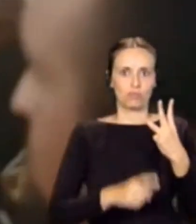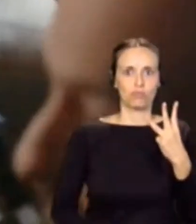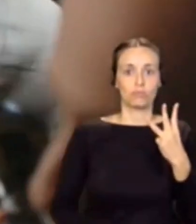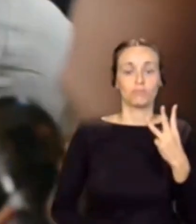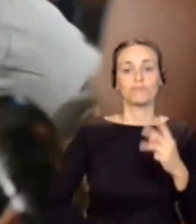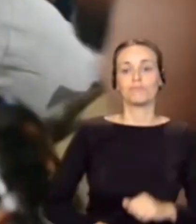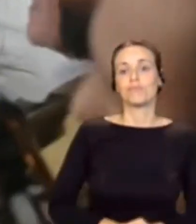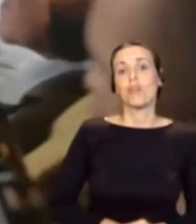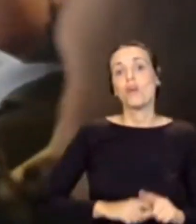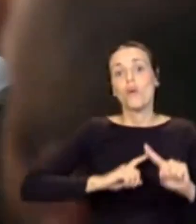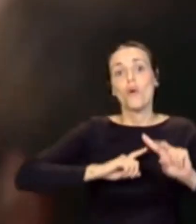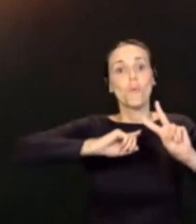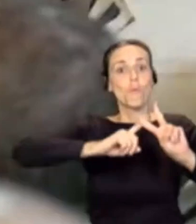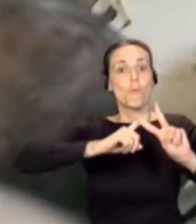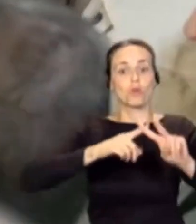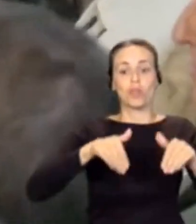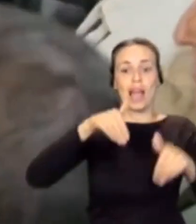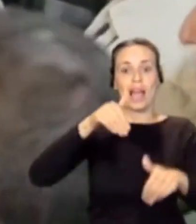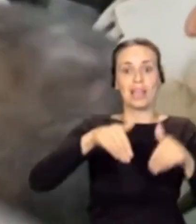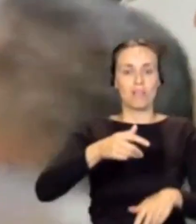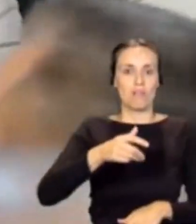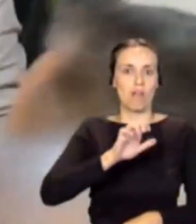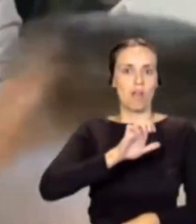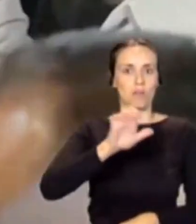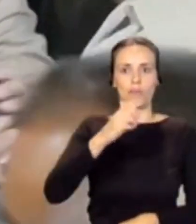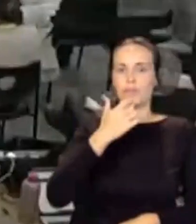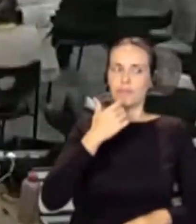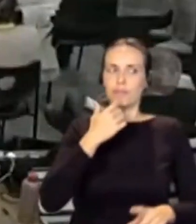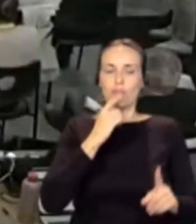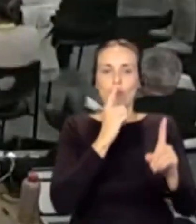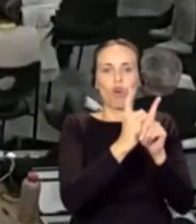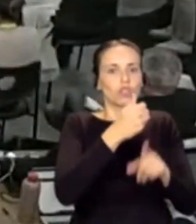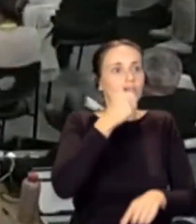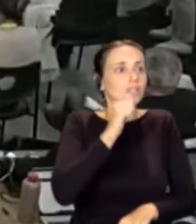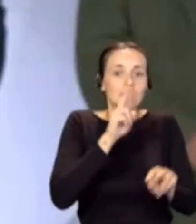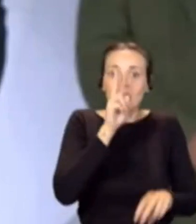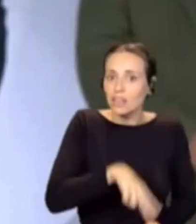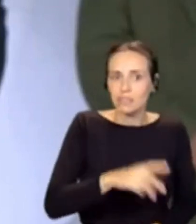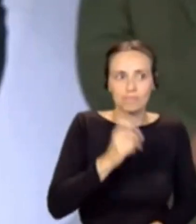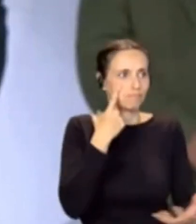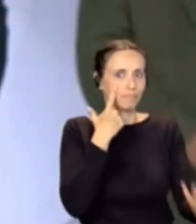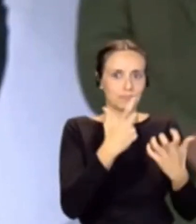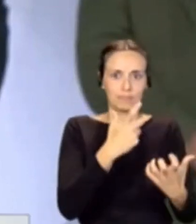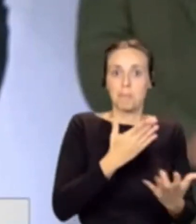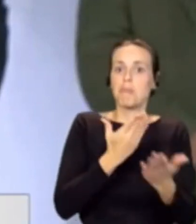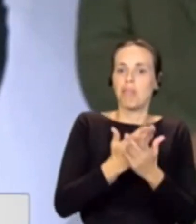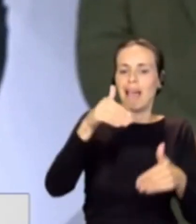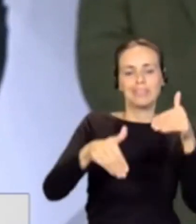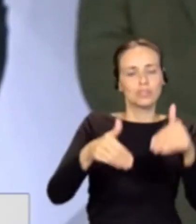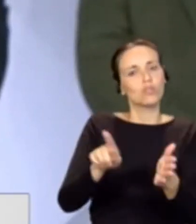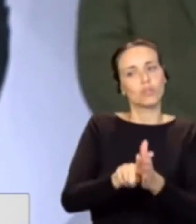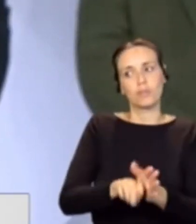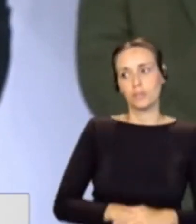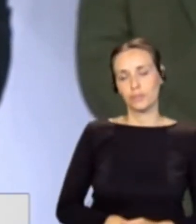Vox entiende estas elecciones europeas como un plebiscito al gobierno de Sánchez. Piden nuevas elecciones. Queremos hoy pedirle